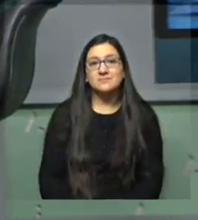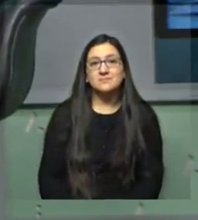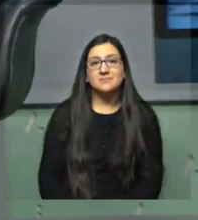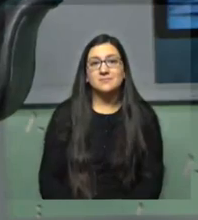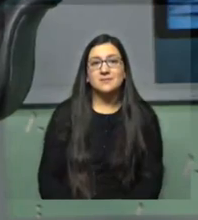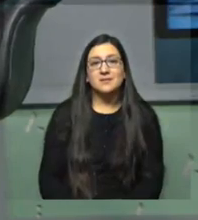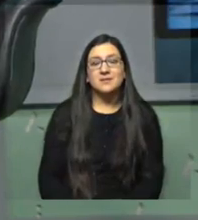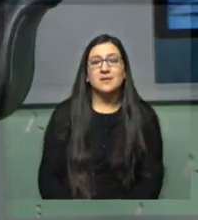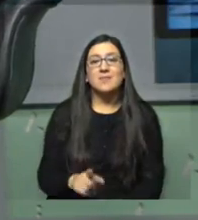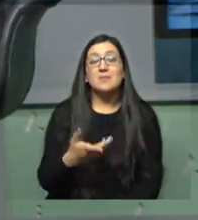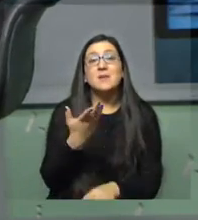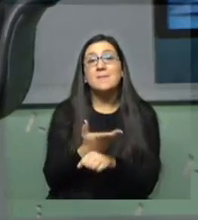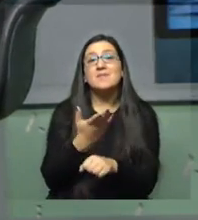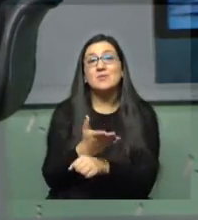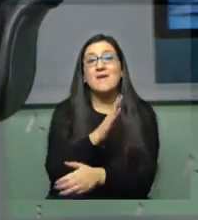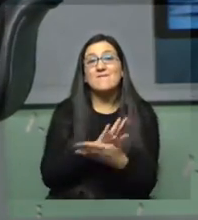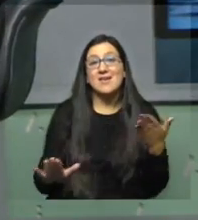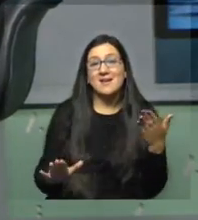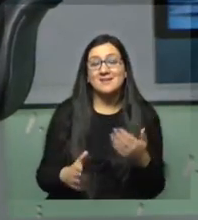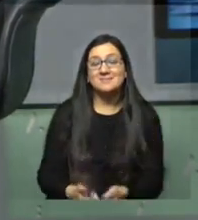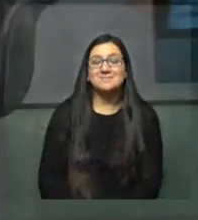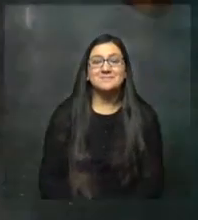la beca. Tengo una beca para... Sí, le pedimos a Juan Pablo que le hable. Bueno, gracias.